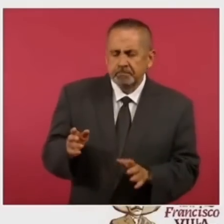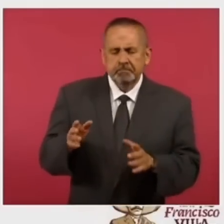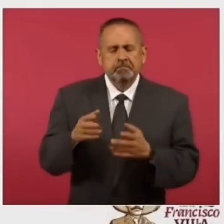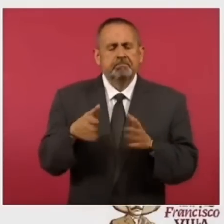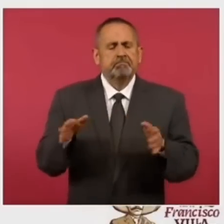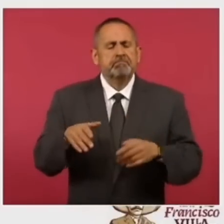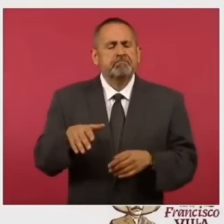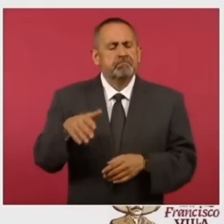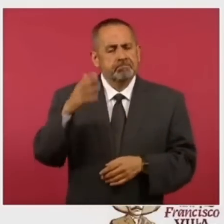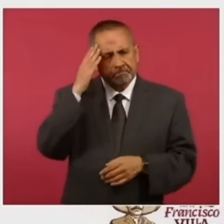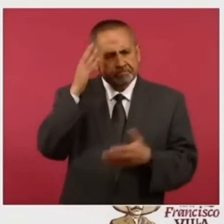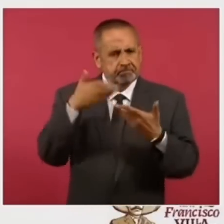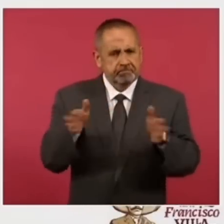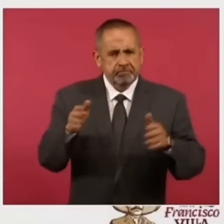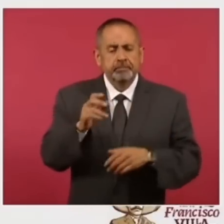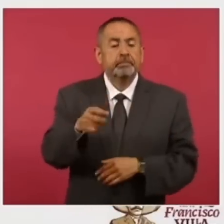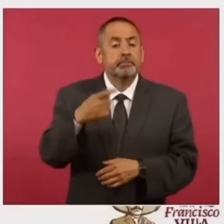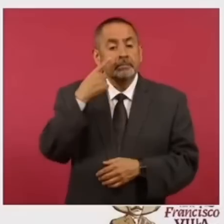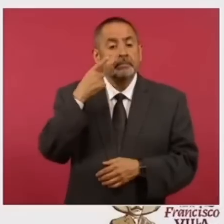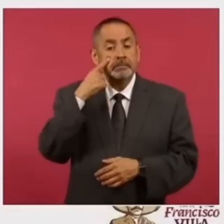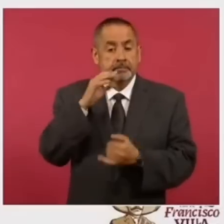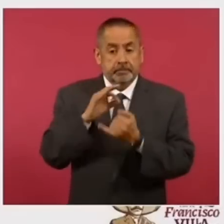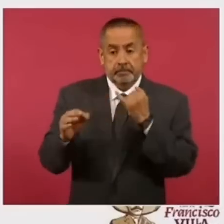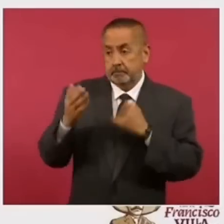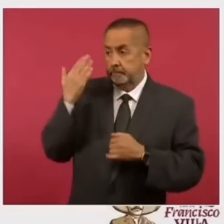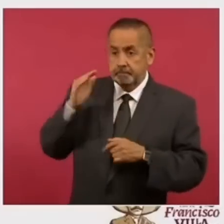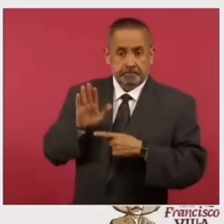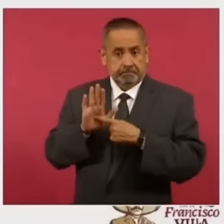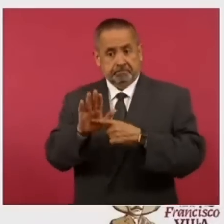general. Sí, ese es el último.